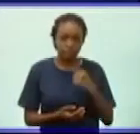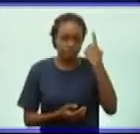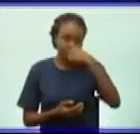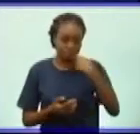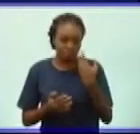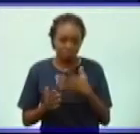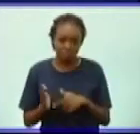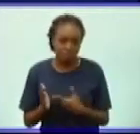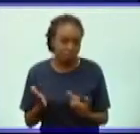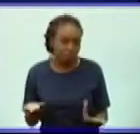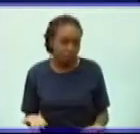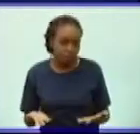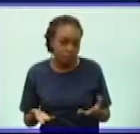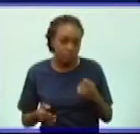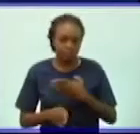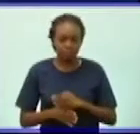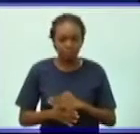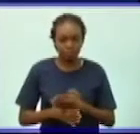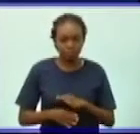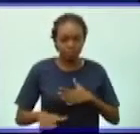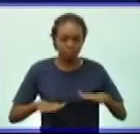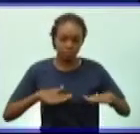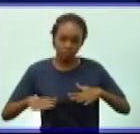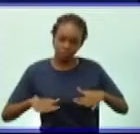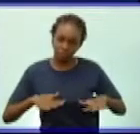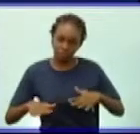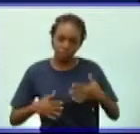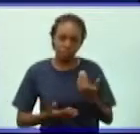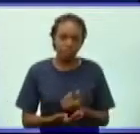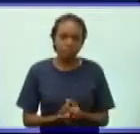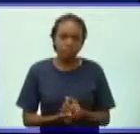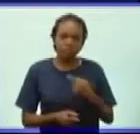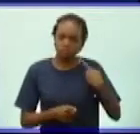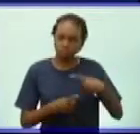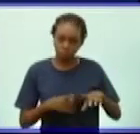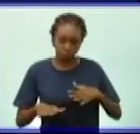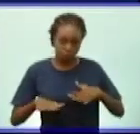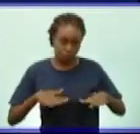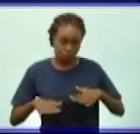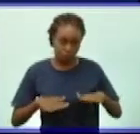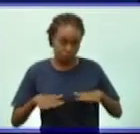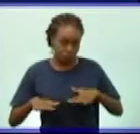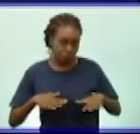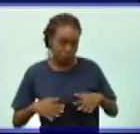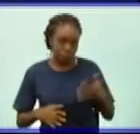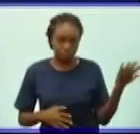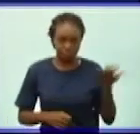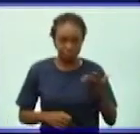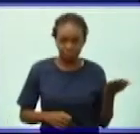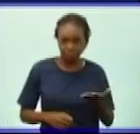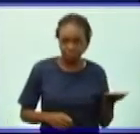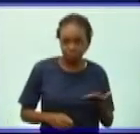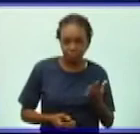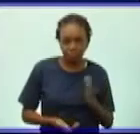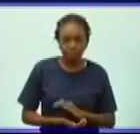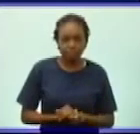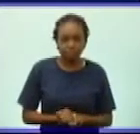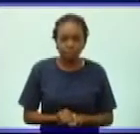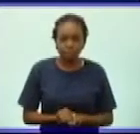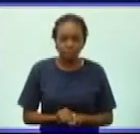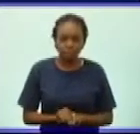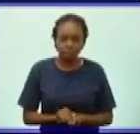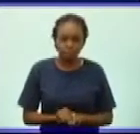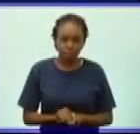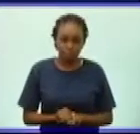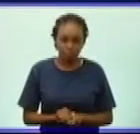caracterizar los conceptos de movimiento mecánico, movimiento rectilíneo uniforme y velocidad, construir